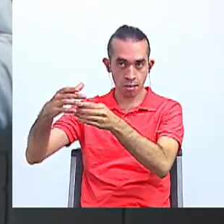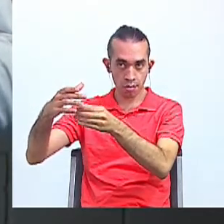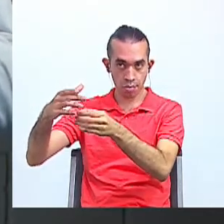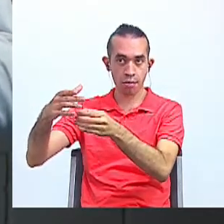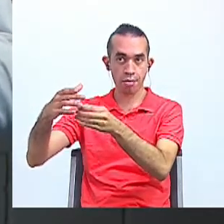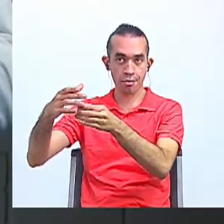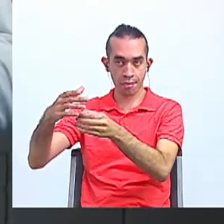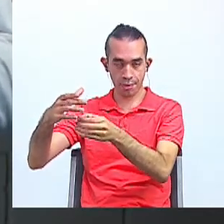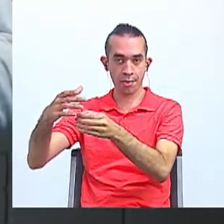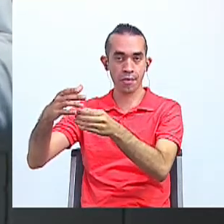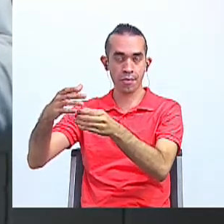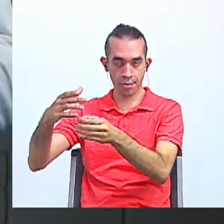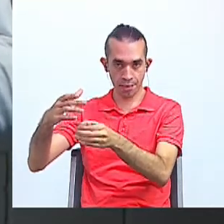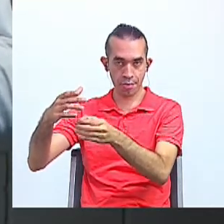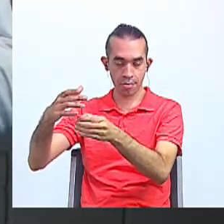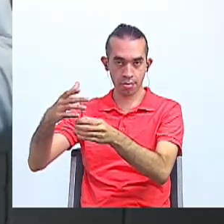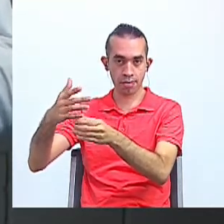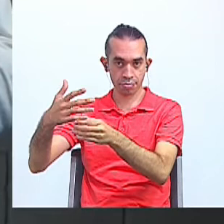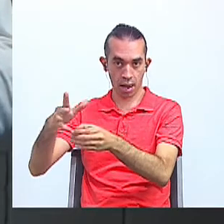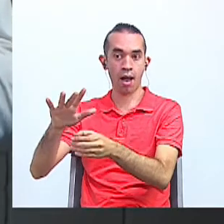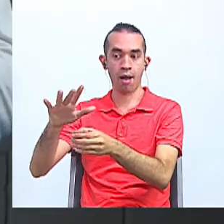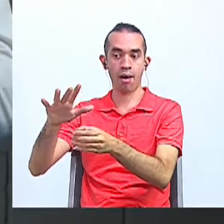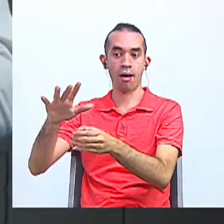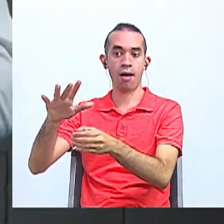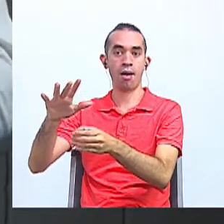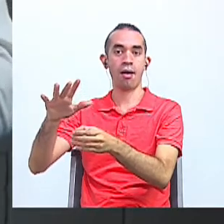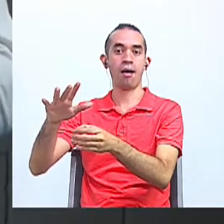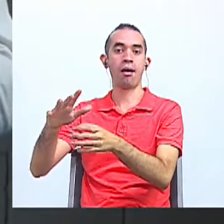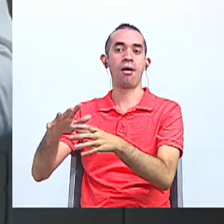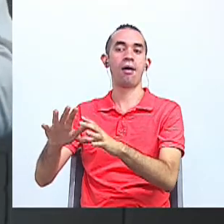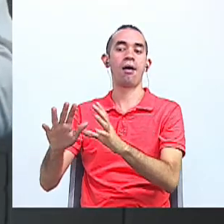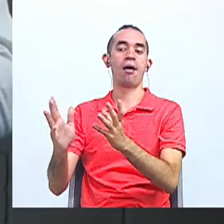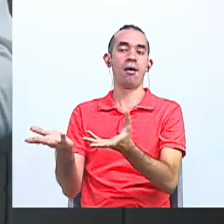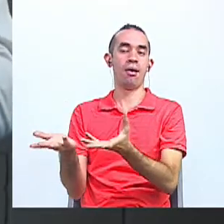su objeto totalmente.